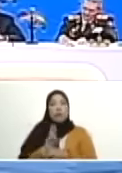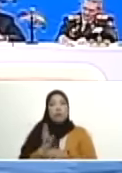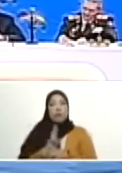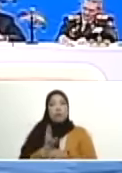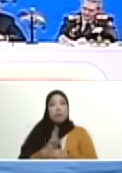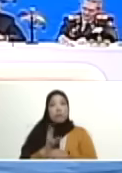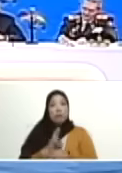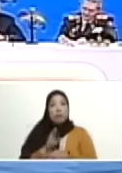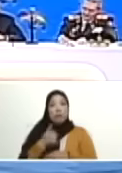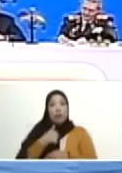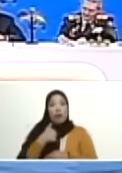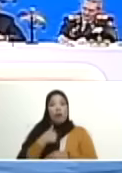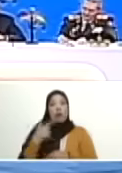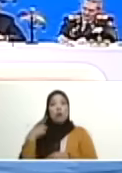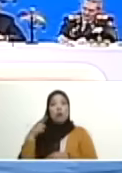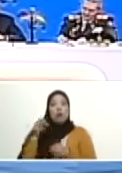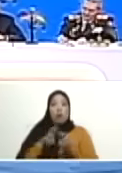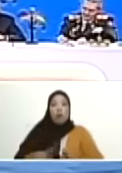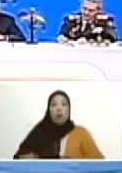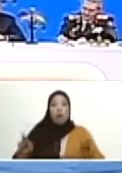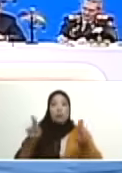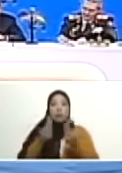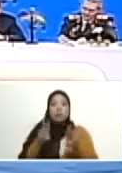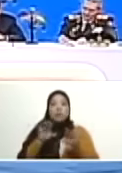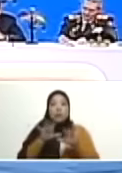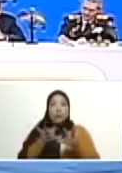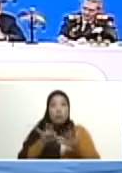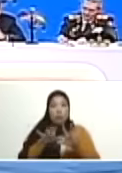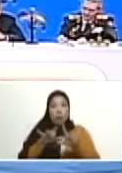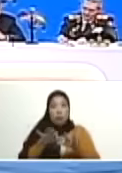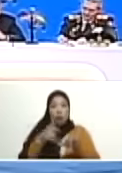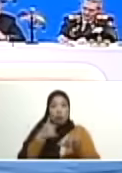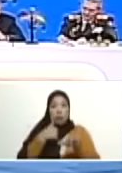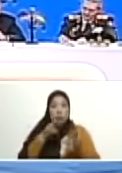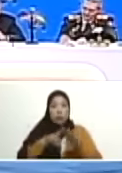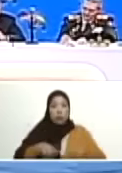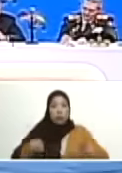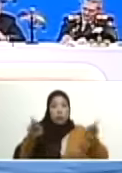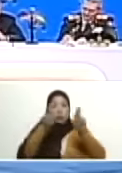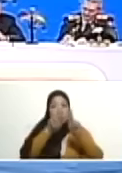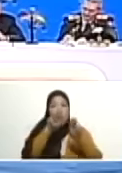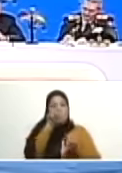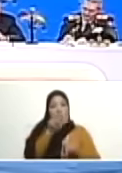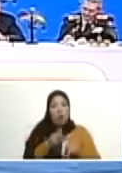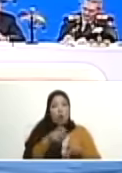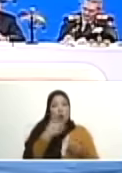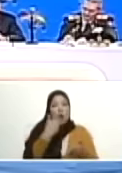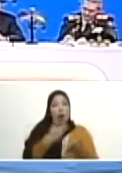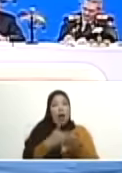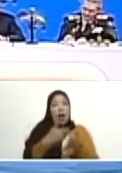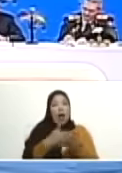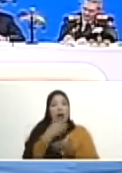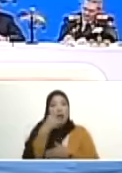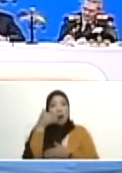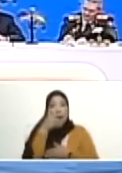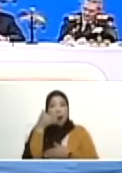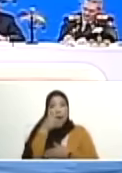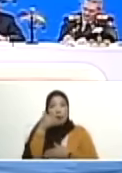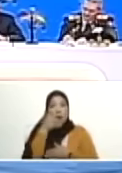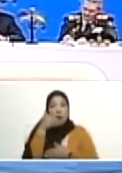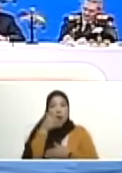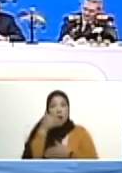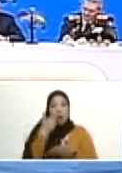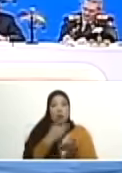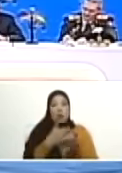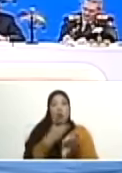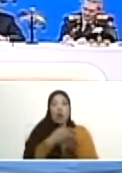Inmediatamente yo me voy para la ONU a hablar con el secretario general. Le consigno carta para que